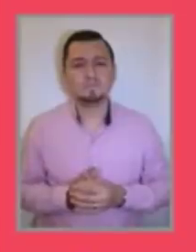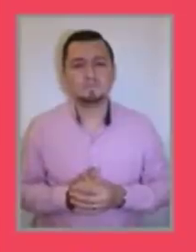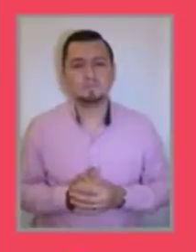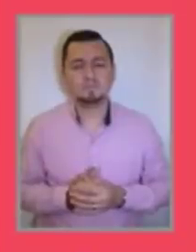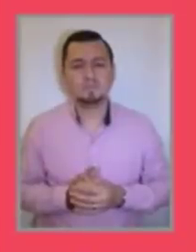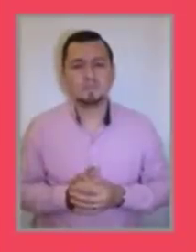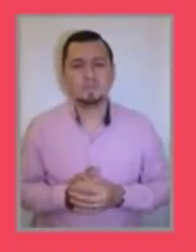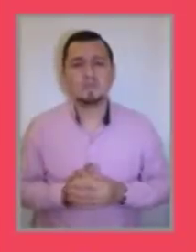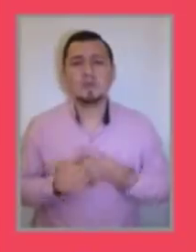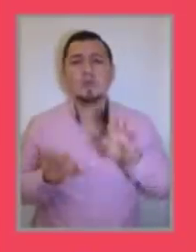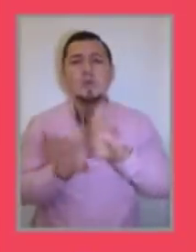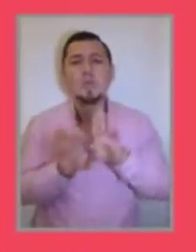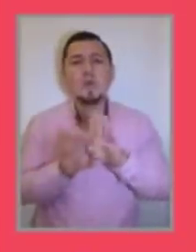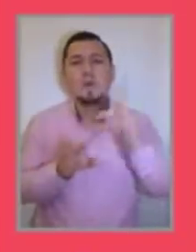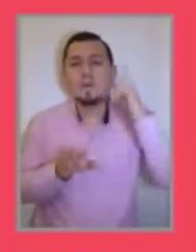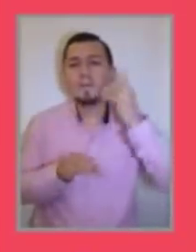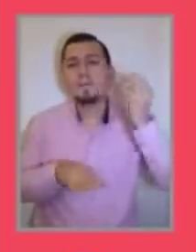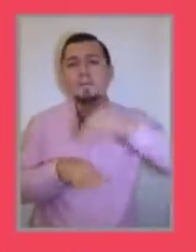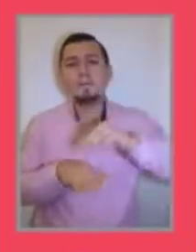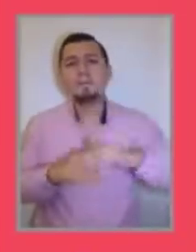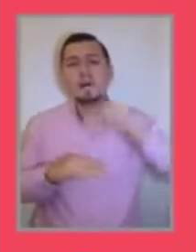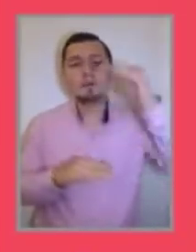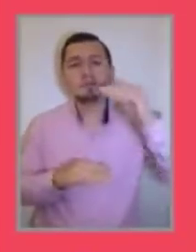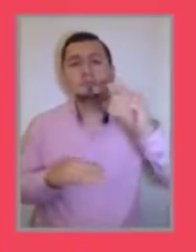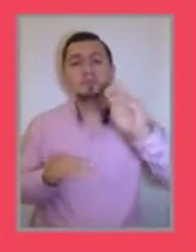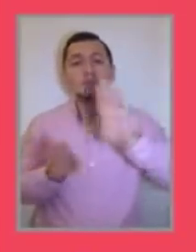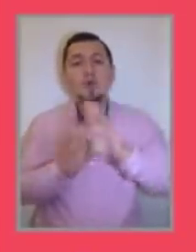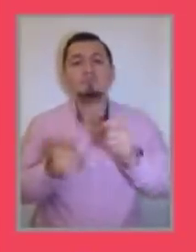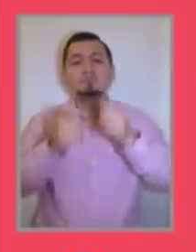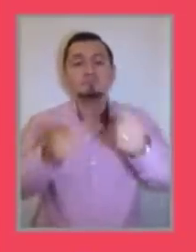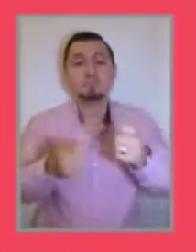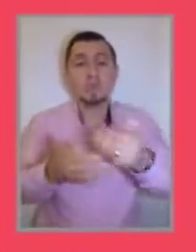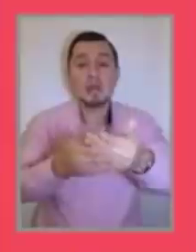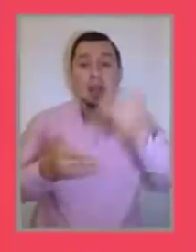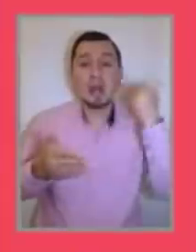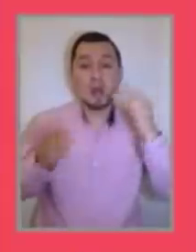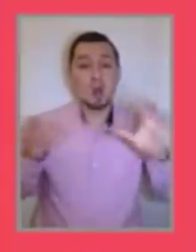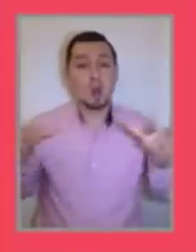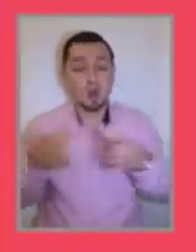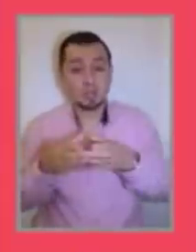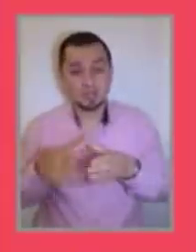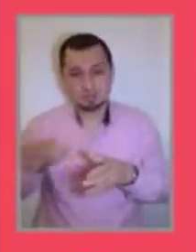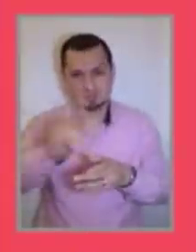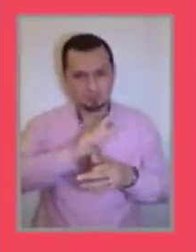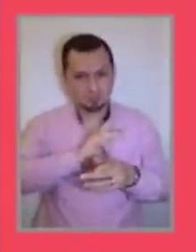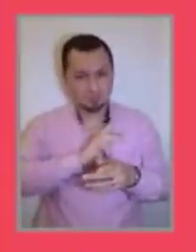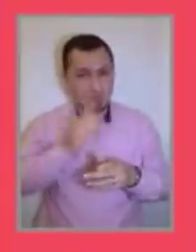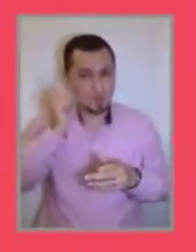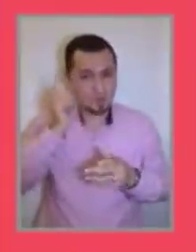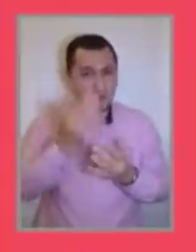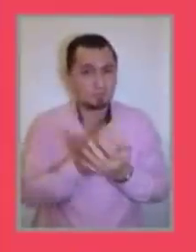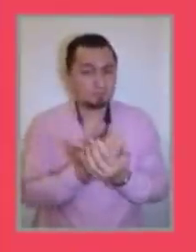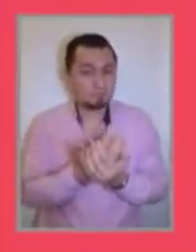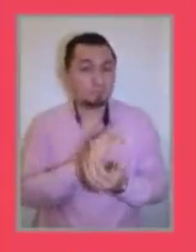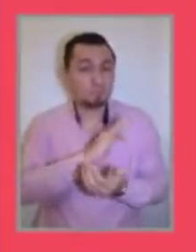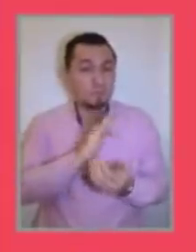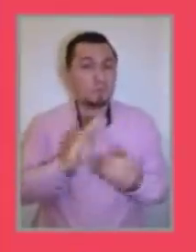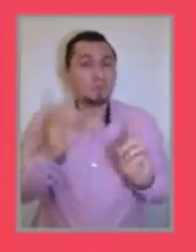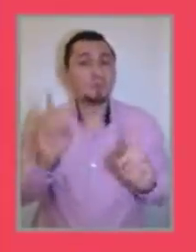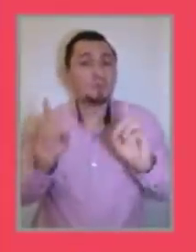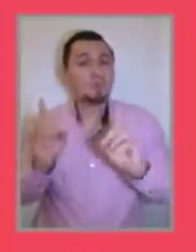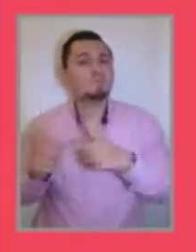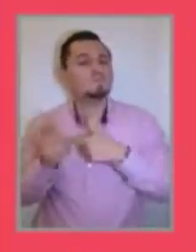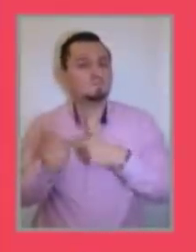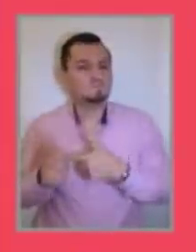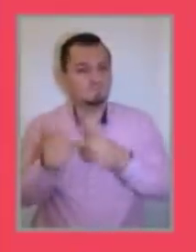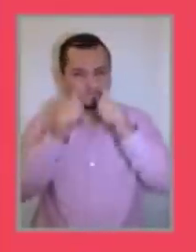sin precisar en el presupuesto como nos lo entregaron y como lo entregaron al Congreso, y espero que se puedan aclarar las dudas. Nosotros vamos a hacer todo lo que está a nuestro